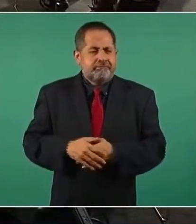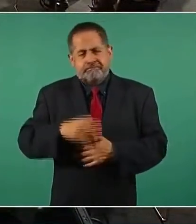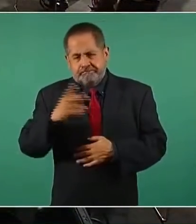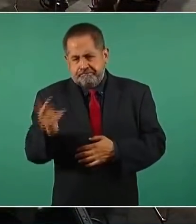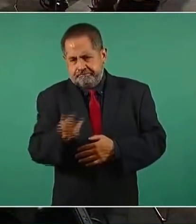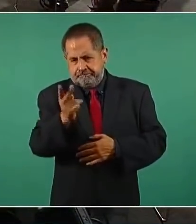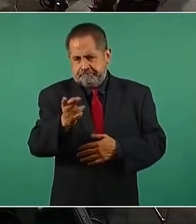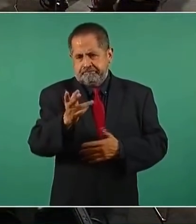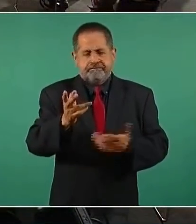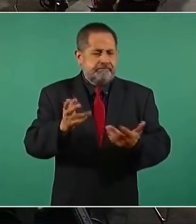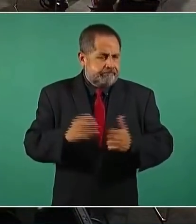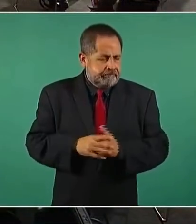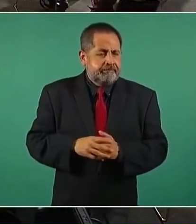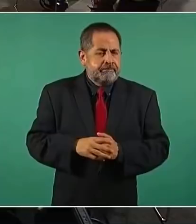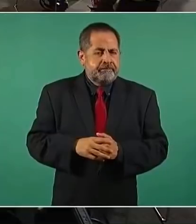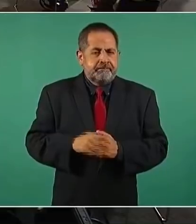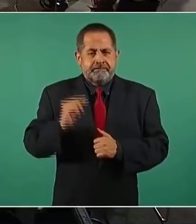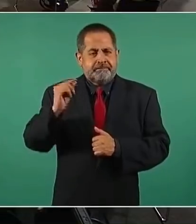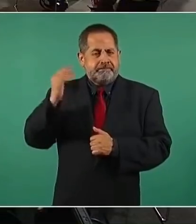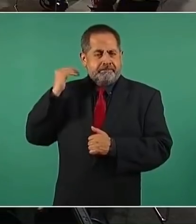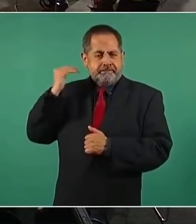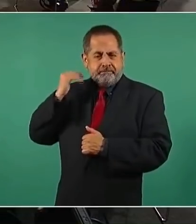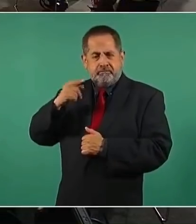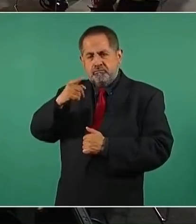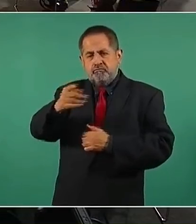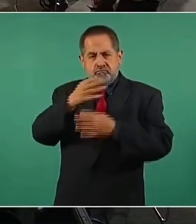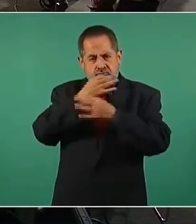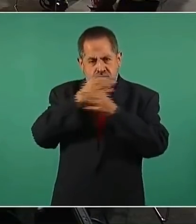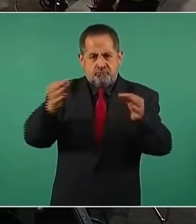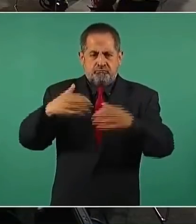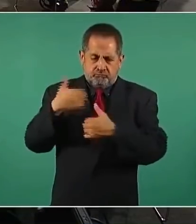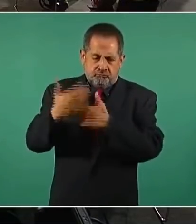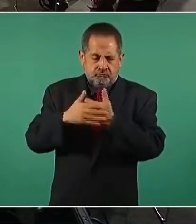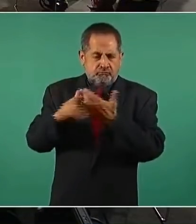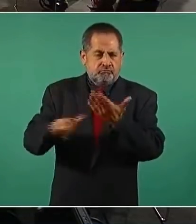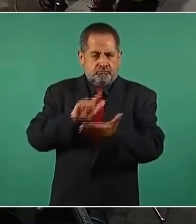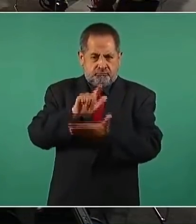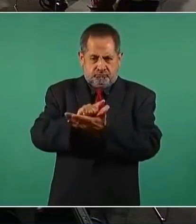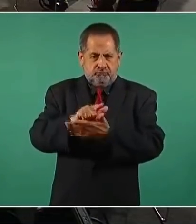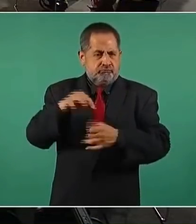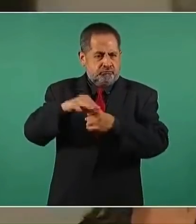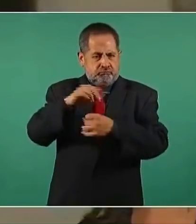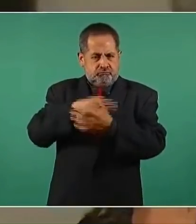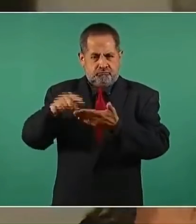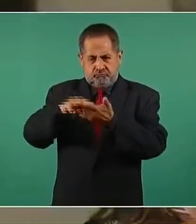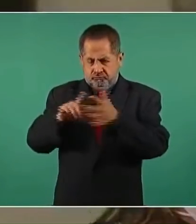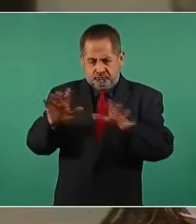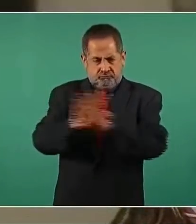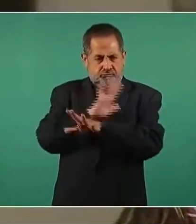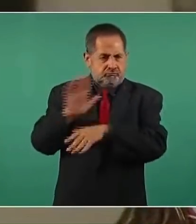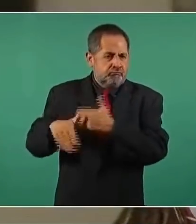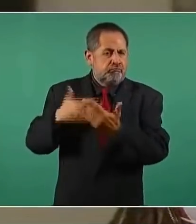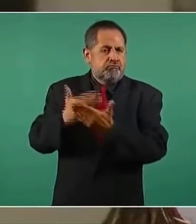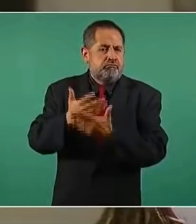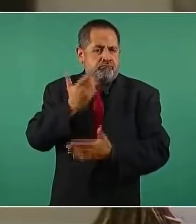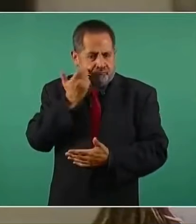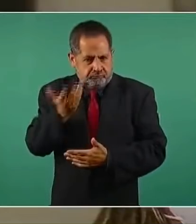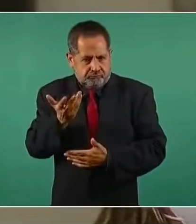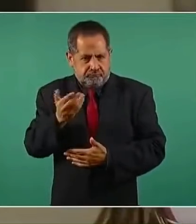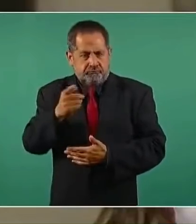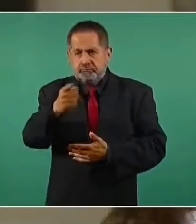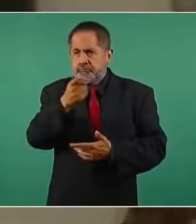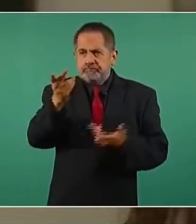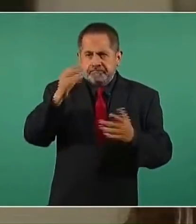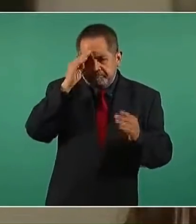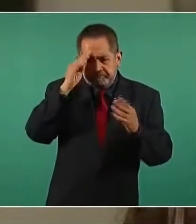es la siguiente. Hace unos días usted anunció una reforma electoral que ya ha generado gran expectativa en la sociedad.